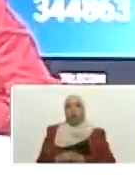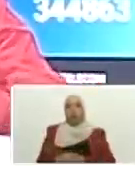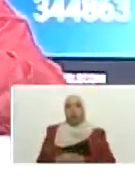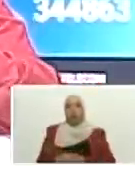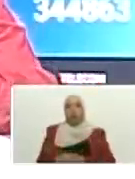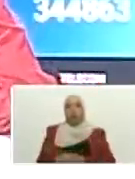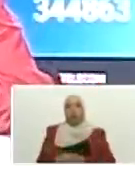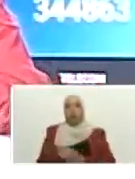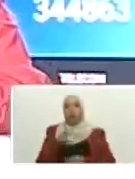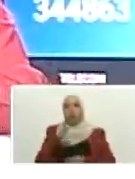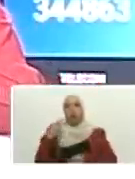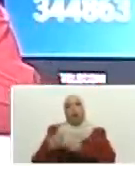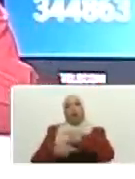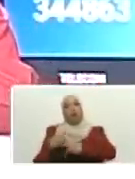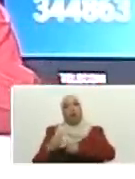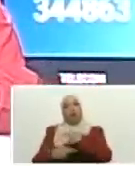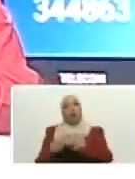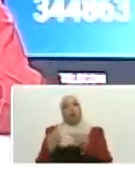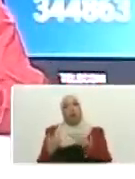3 décadas y media de revolución